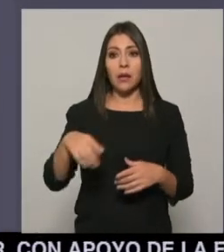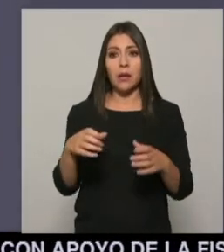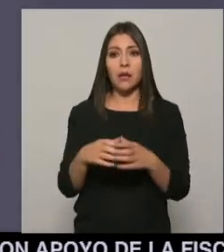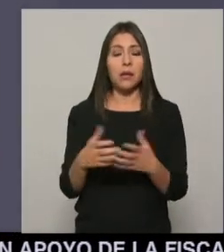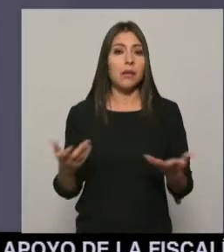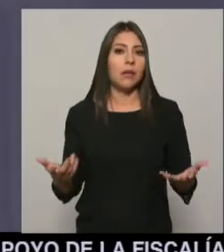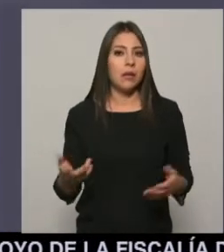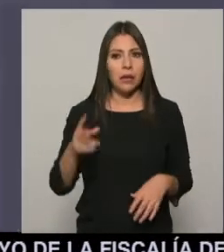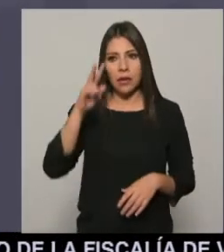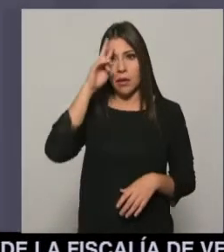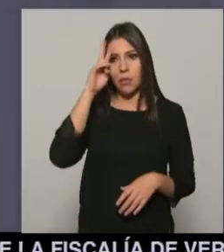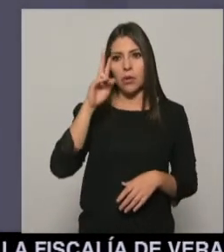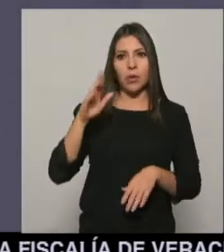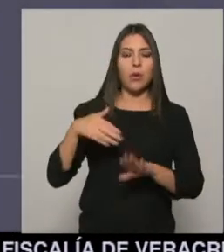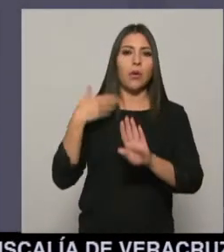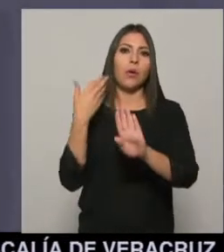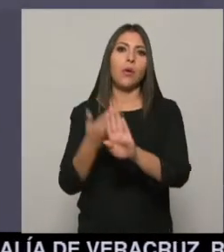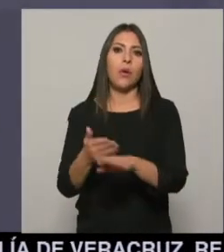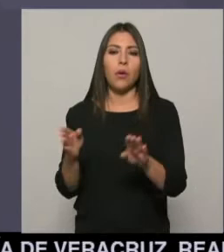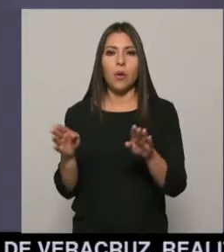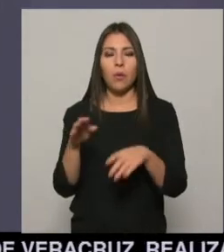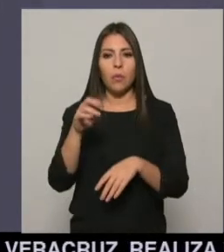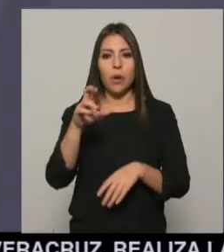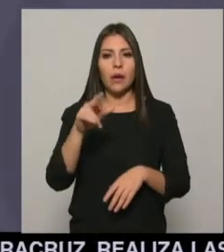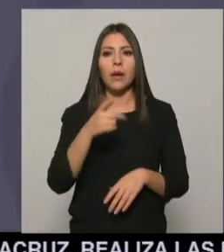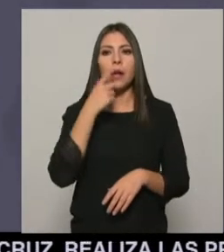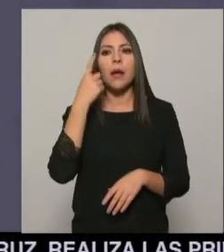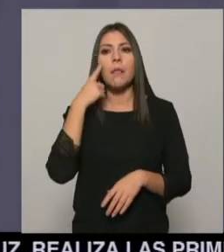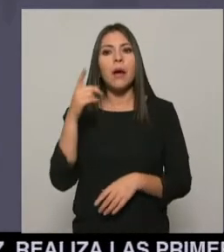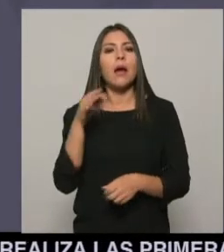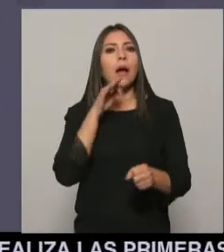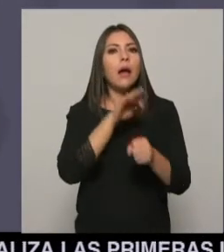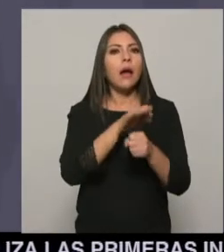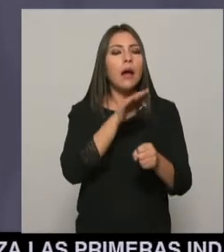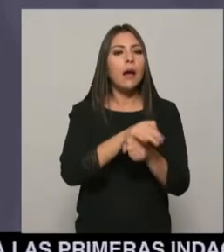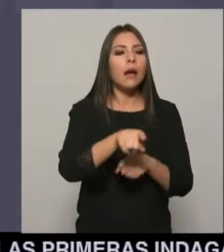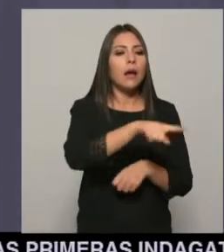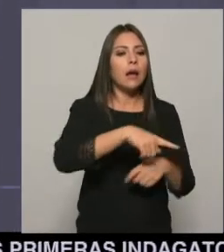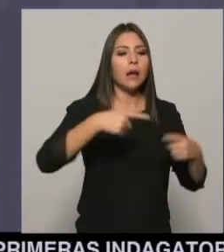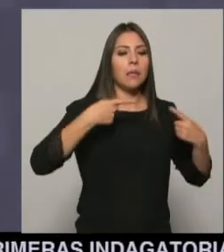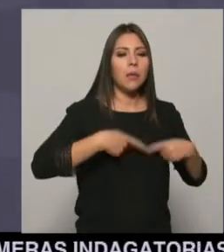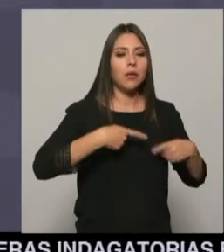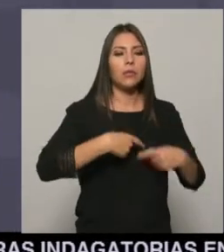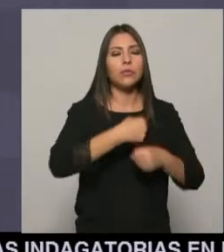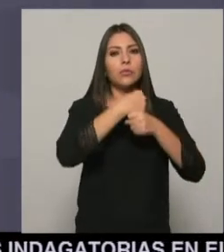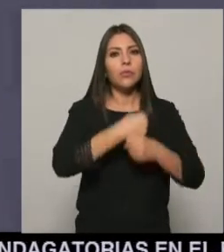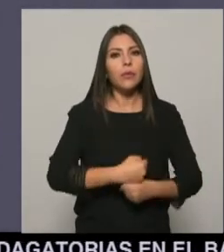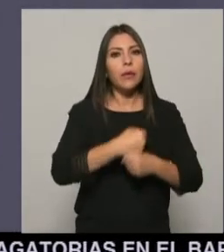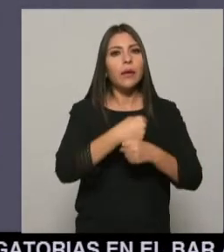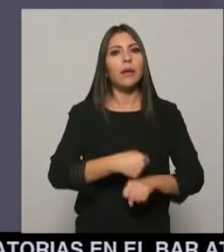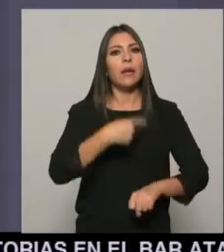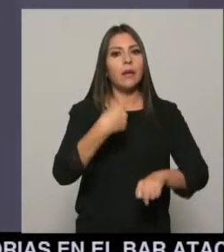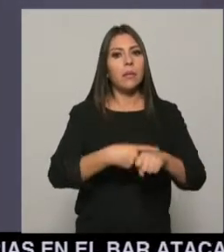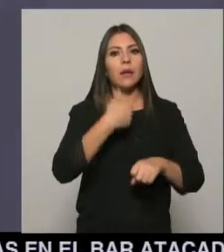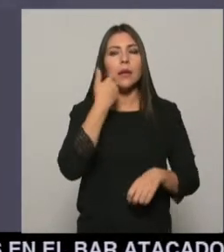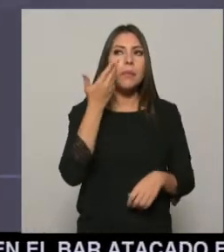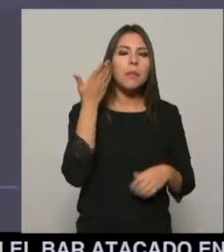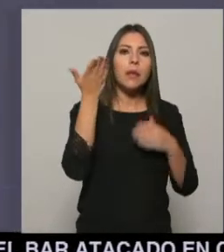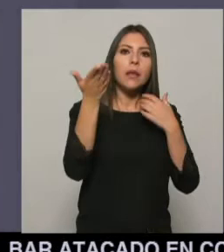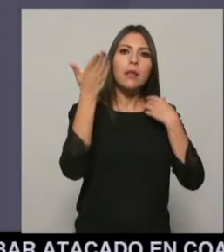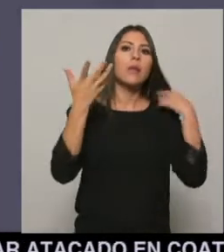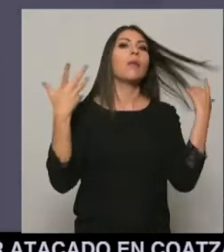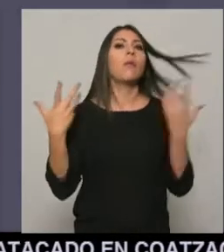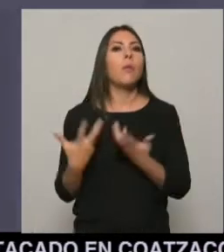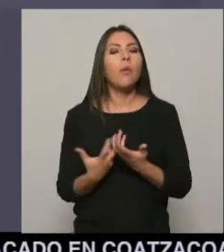un gobierno de Morena. Y entonces, en lugar de ponerse del lado de la gente que está padeciendo, que está sufriendo esta terrible enfermedad, y salir a exigir de manera